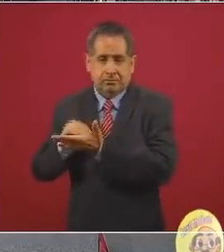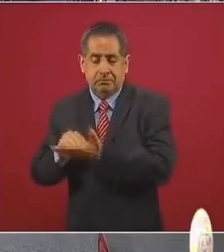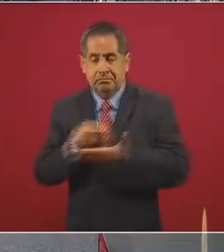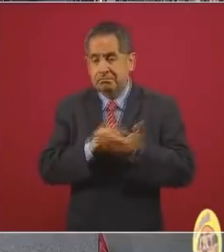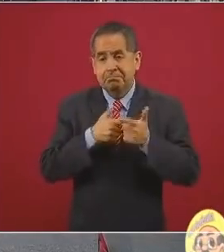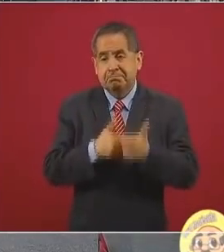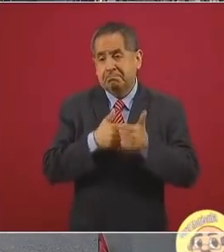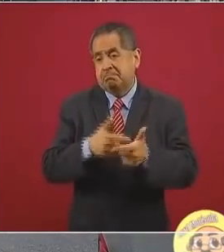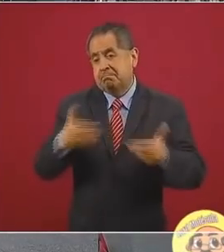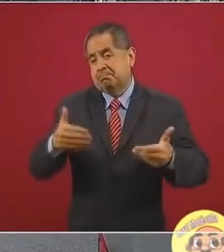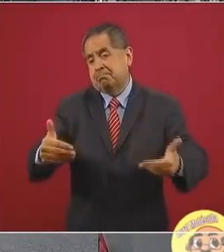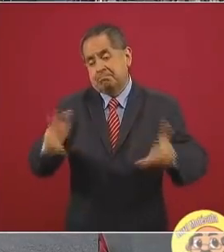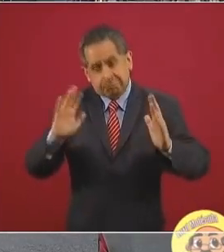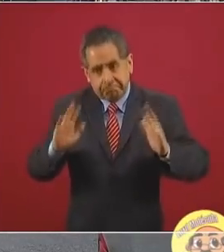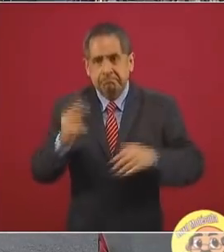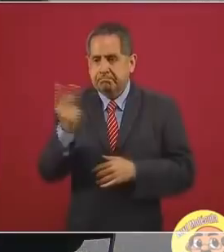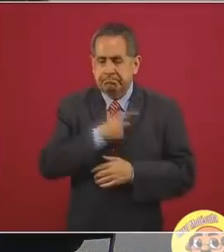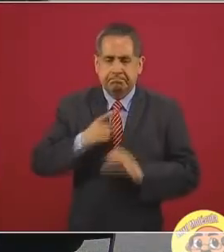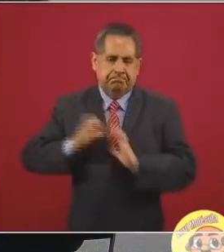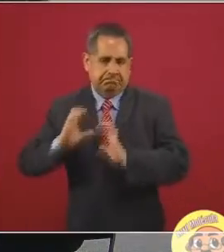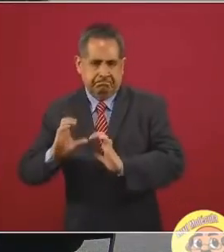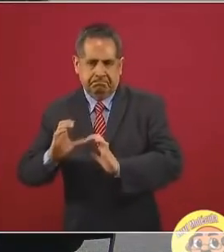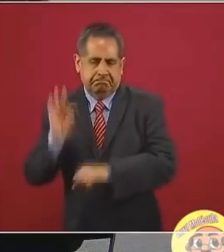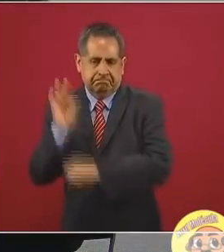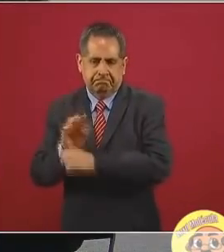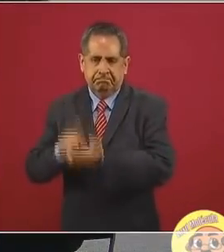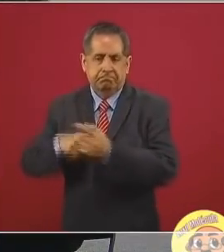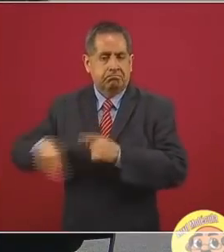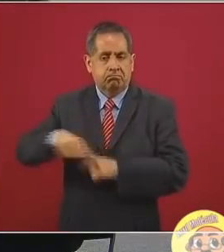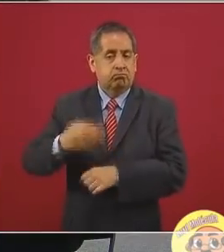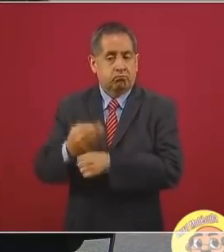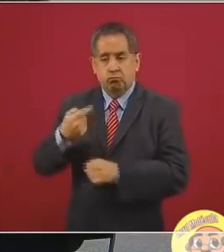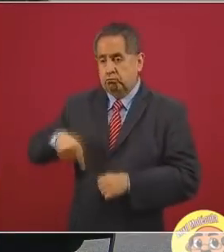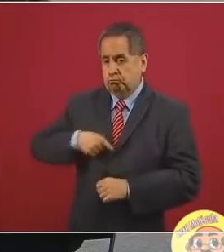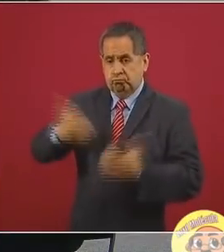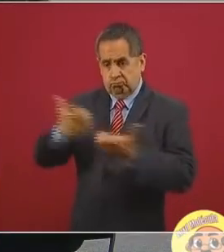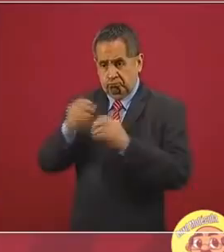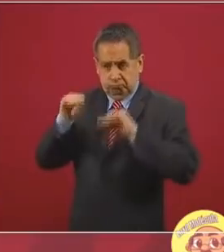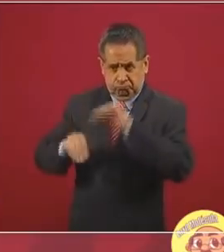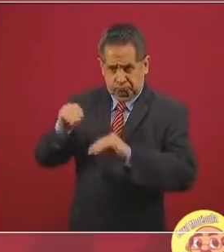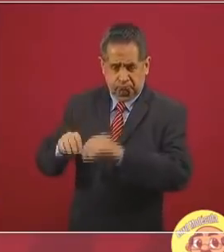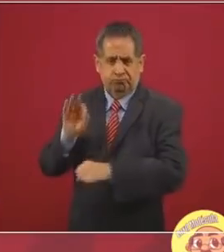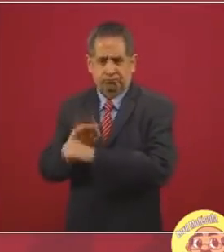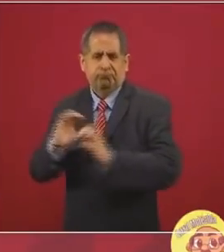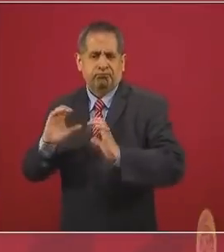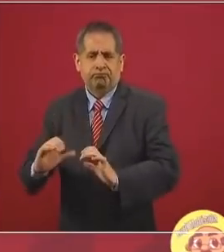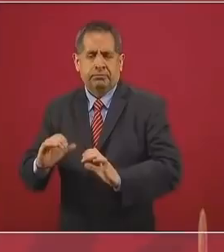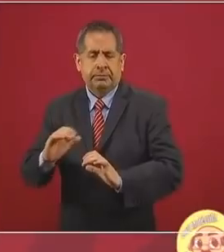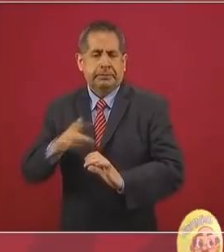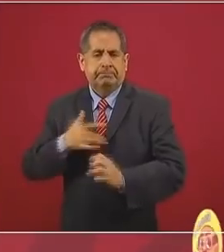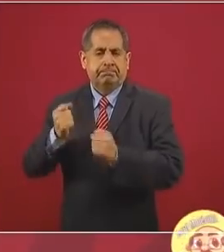que buscar que quede todo lo que estamos haciendo, que quede